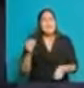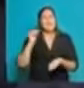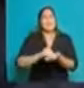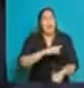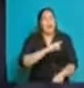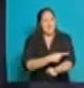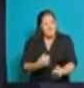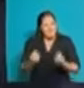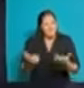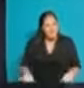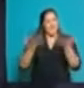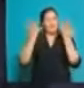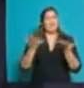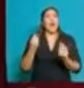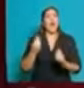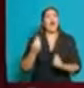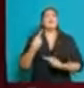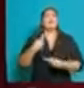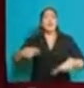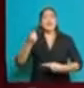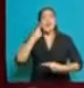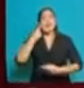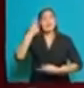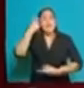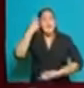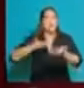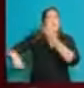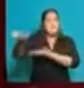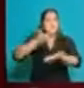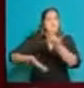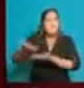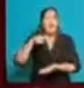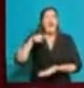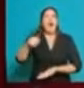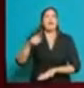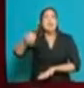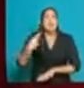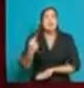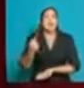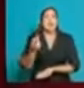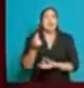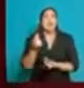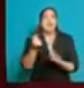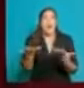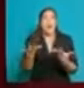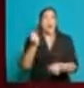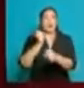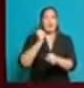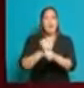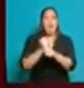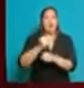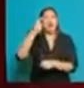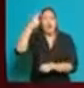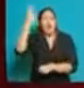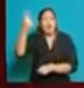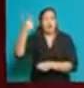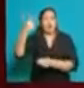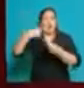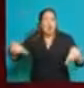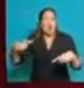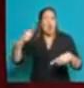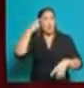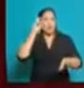potenciando la economía del conocimiento, esa que genera valor y trabajo a partir del saber y las ideas.